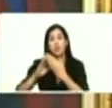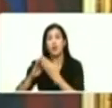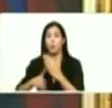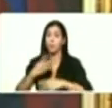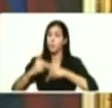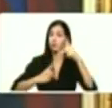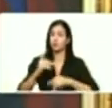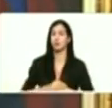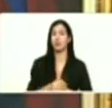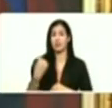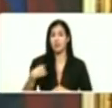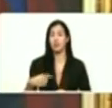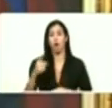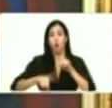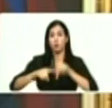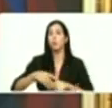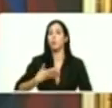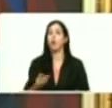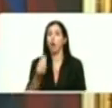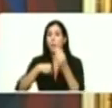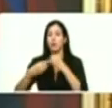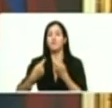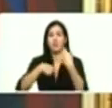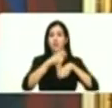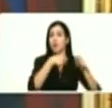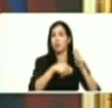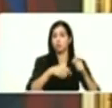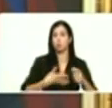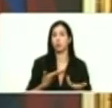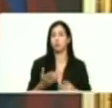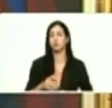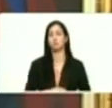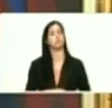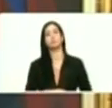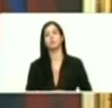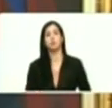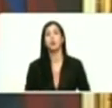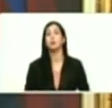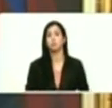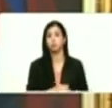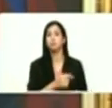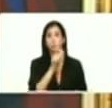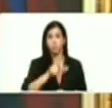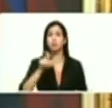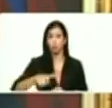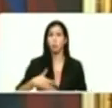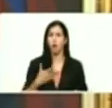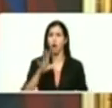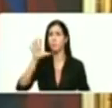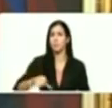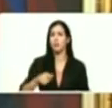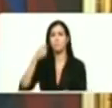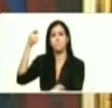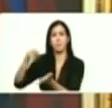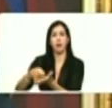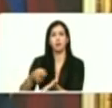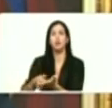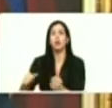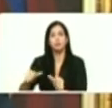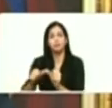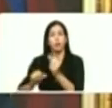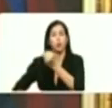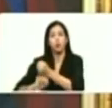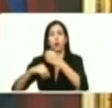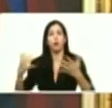la comunidad produce y tiene el Pedeval para venderlo y tiene quien se lo compre y se lo pague para que la comunidad siga produciendo